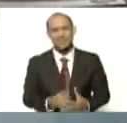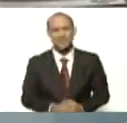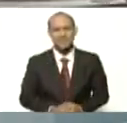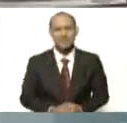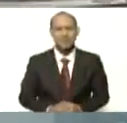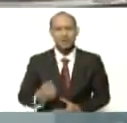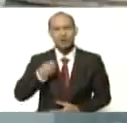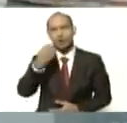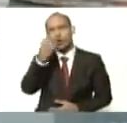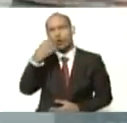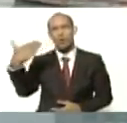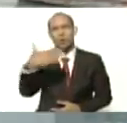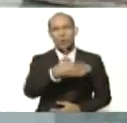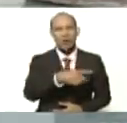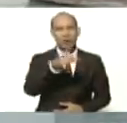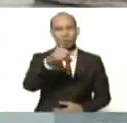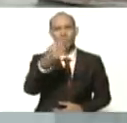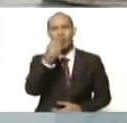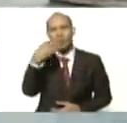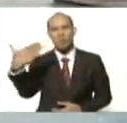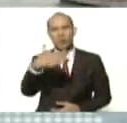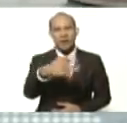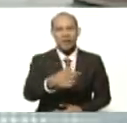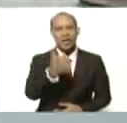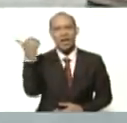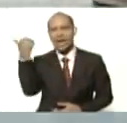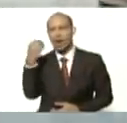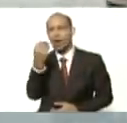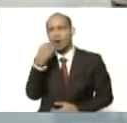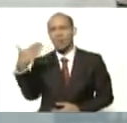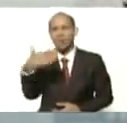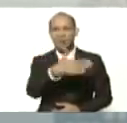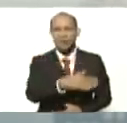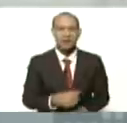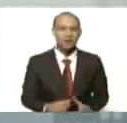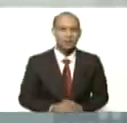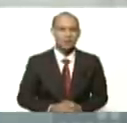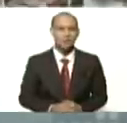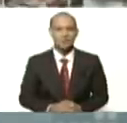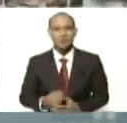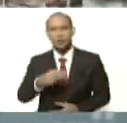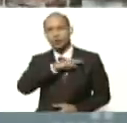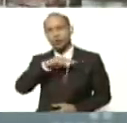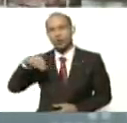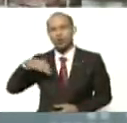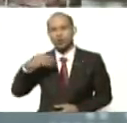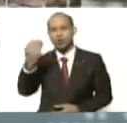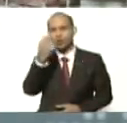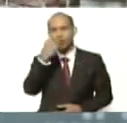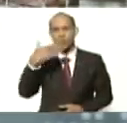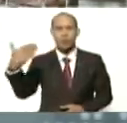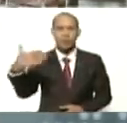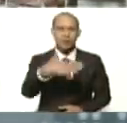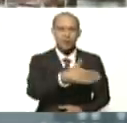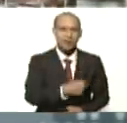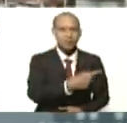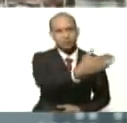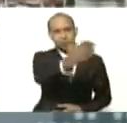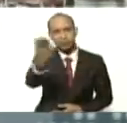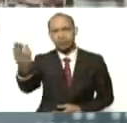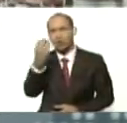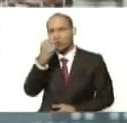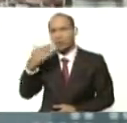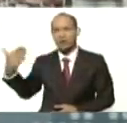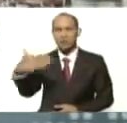yo como pescado tú comes pescado él come pescado nosotros como hemos pescado vosotros